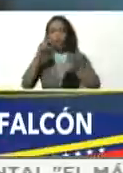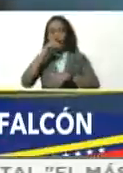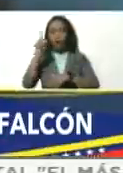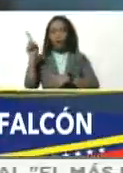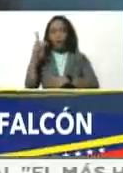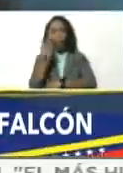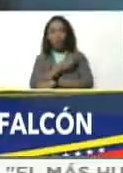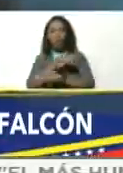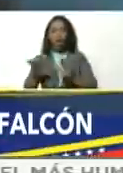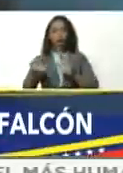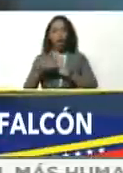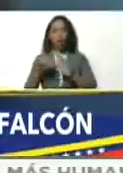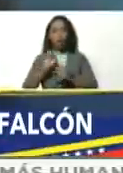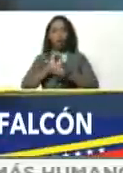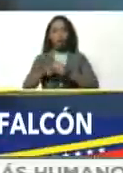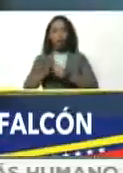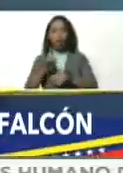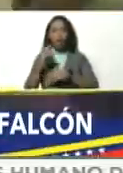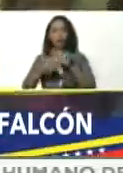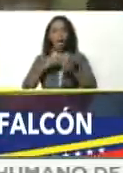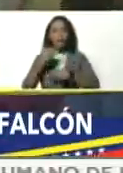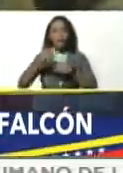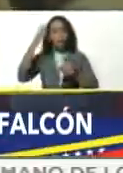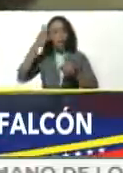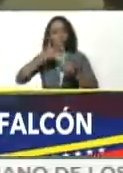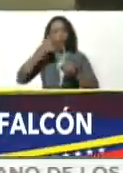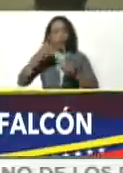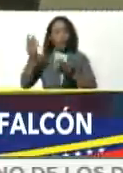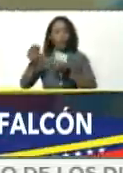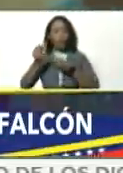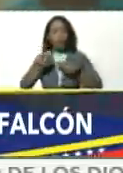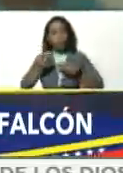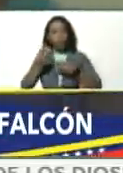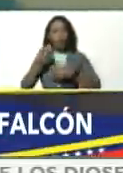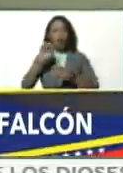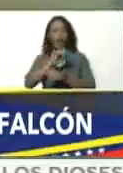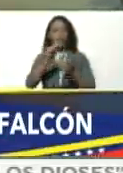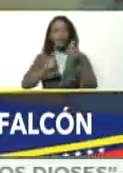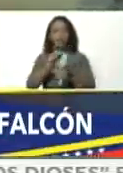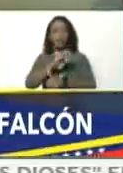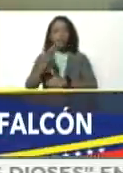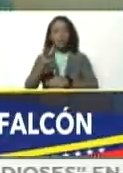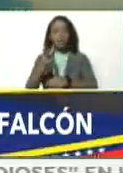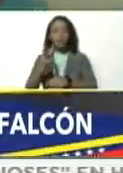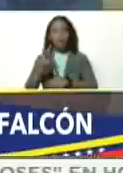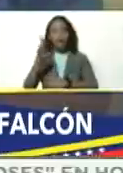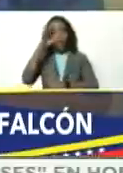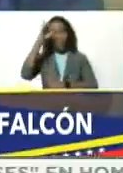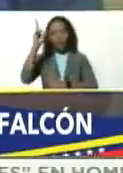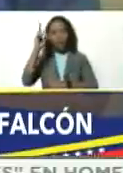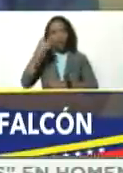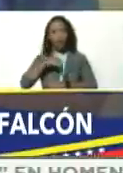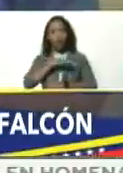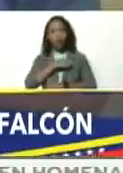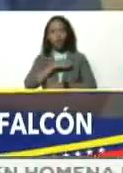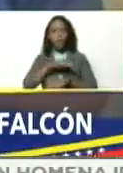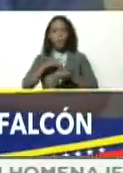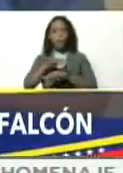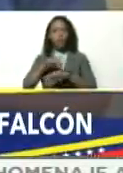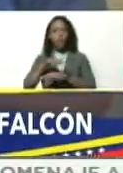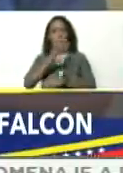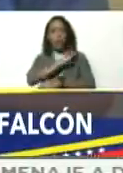vacunación contra la COVID-19, que ha sido una instrucción que nos ha dado usted, nos ha dado la vicepresidenta Delcy Rodríguez y nuestro ministro del Poder